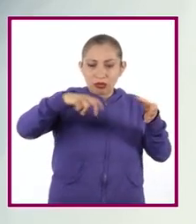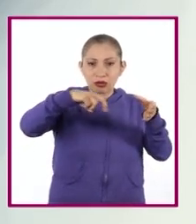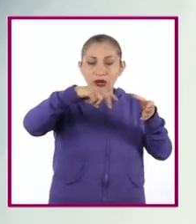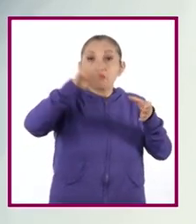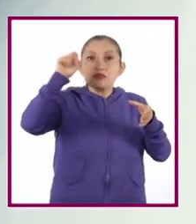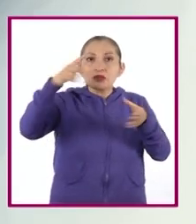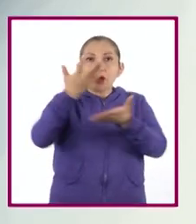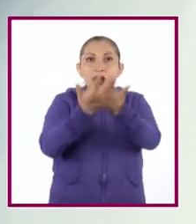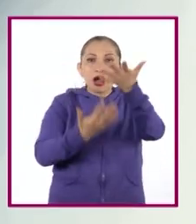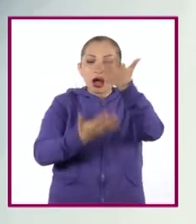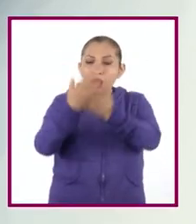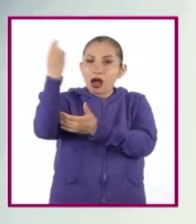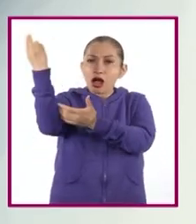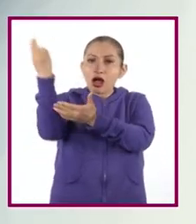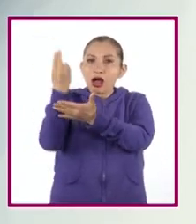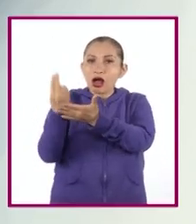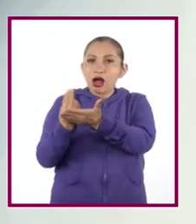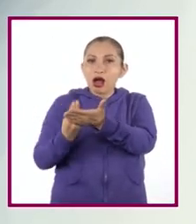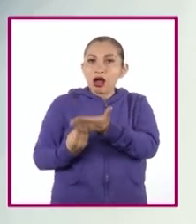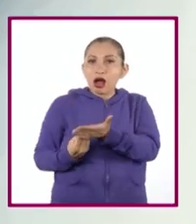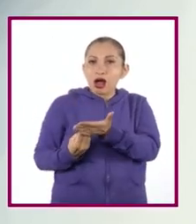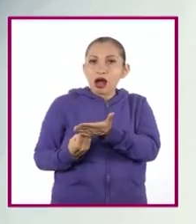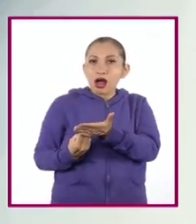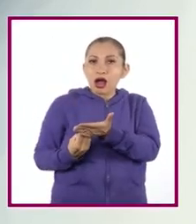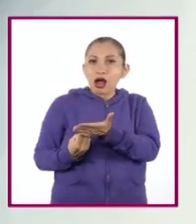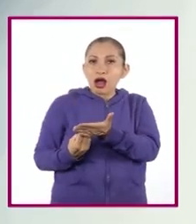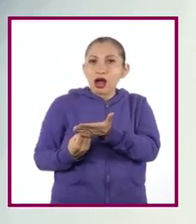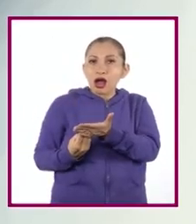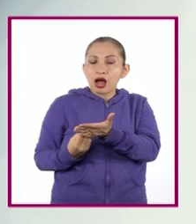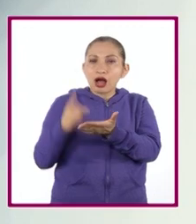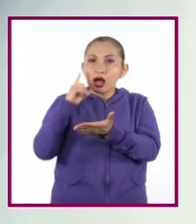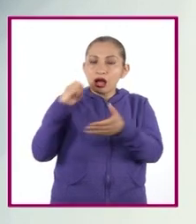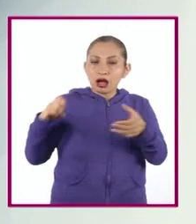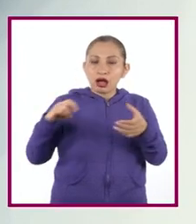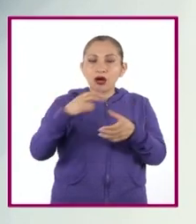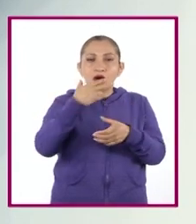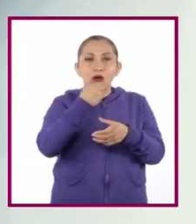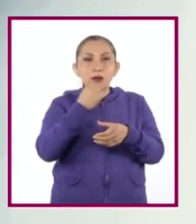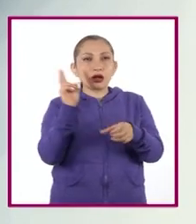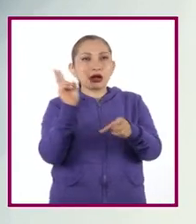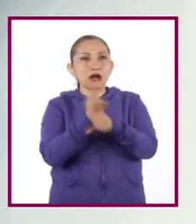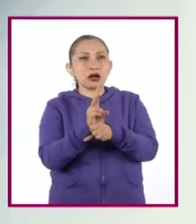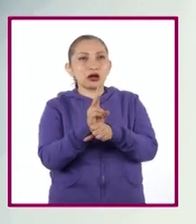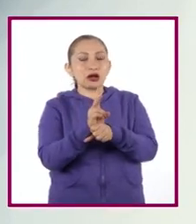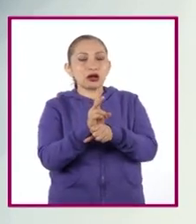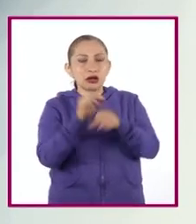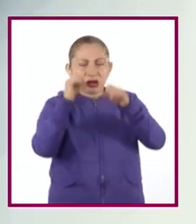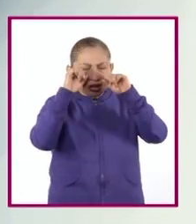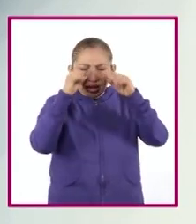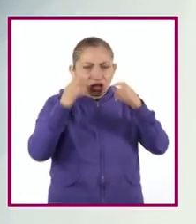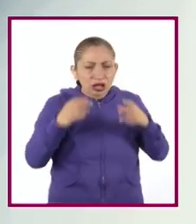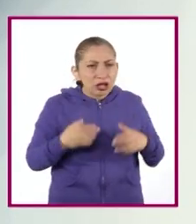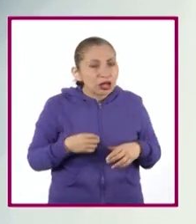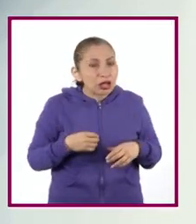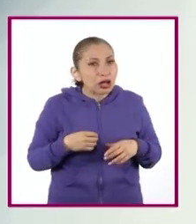que ella misma había pintado. El vigilante se frotó los ojos y vio